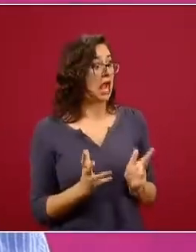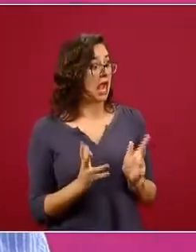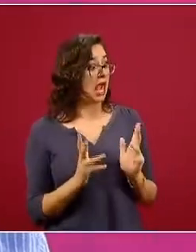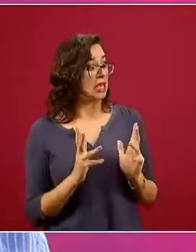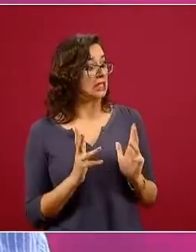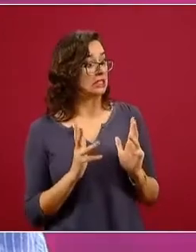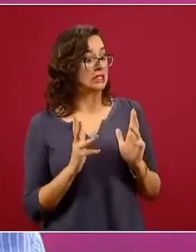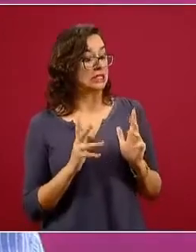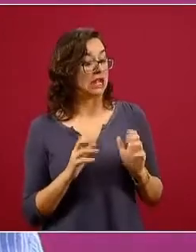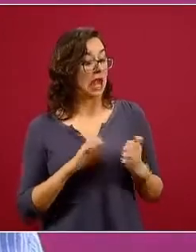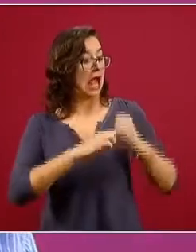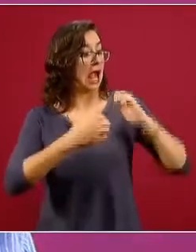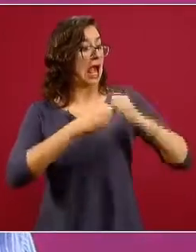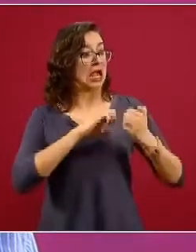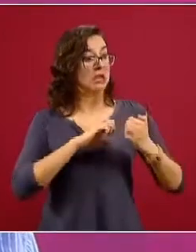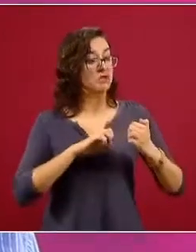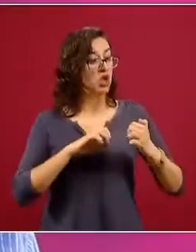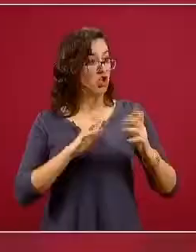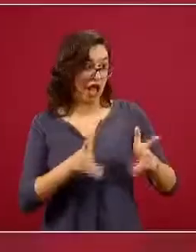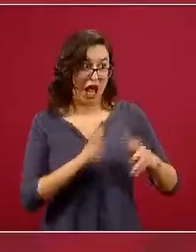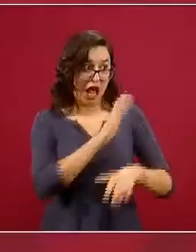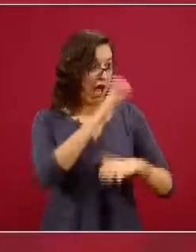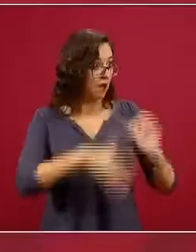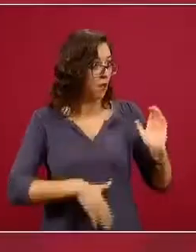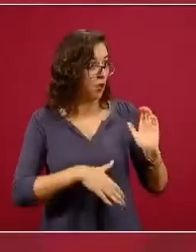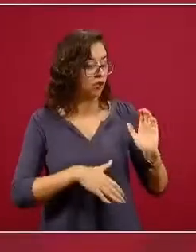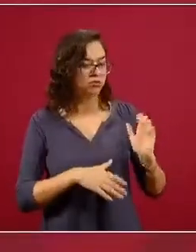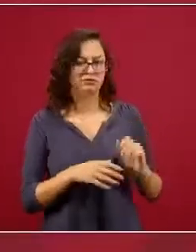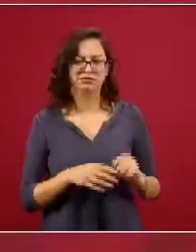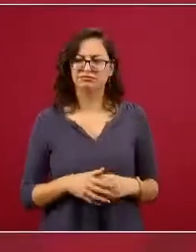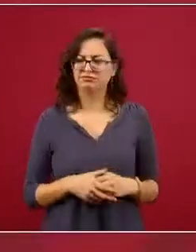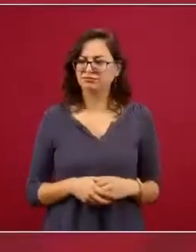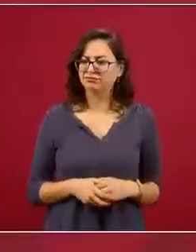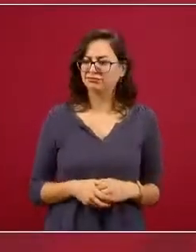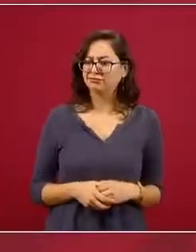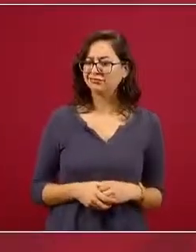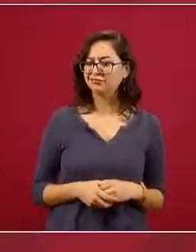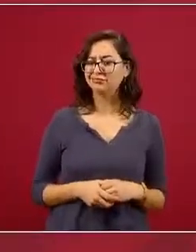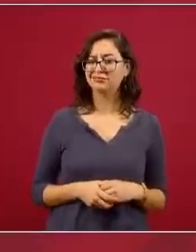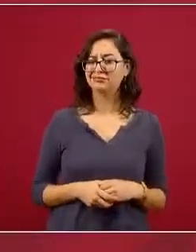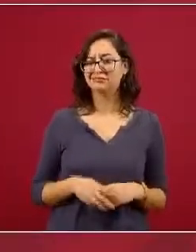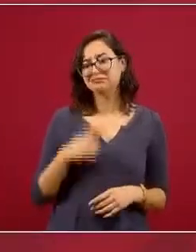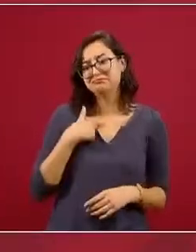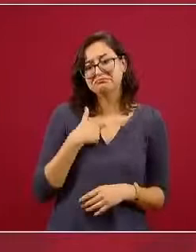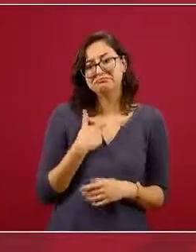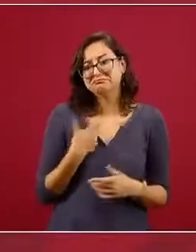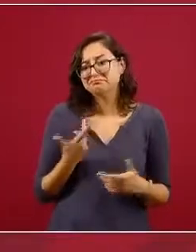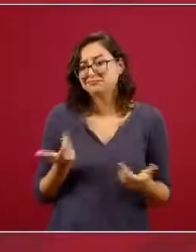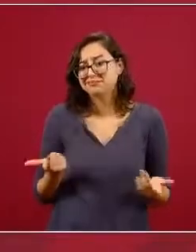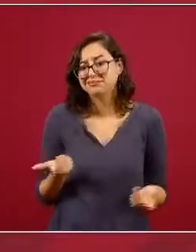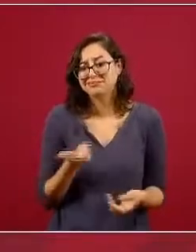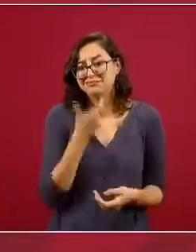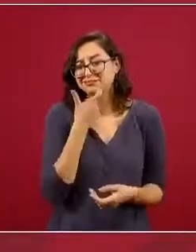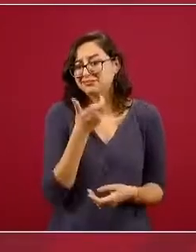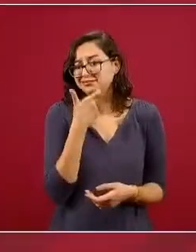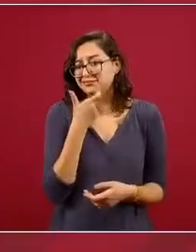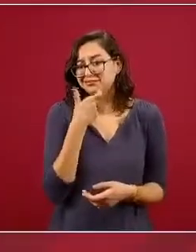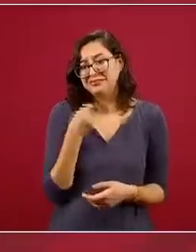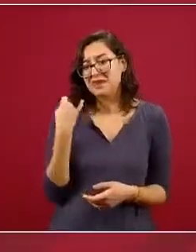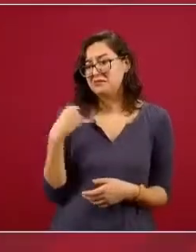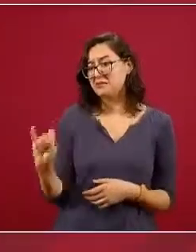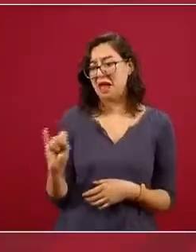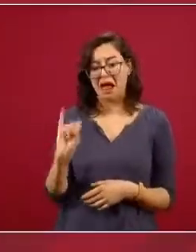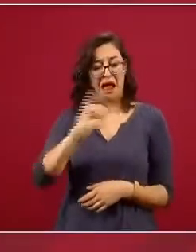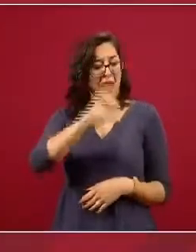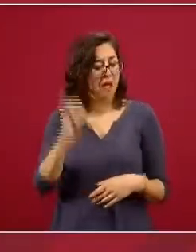la enemistad con el gobernador? Pues, ¿qué puede hacer uno? Me río, es completamente absurdo, nunca